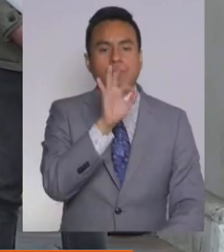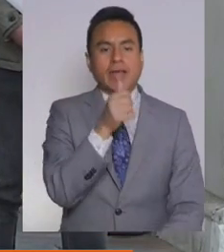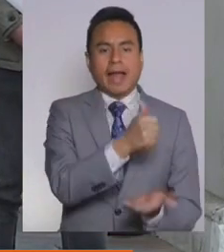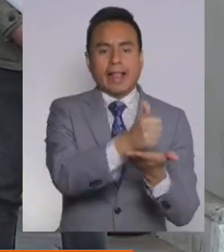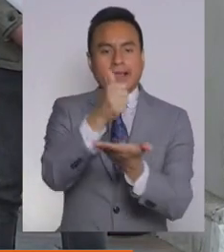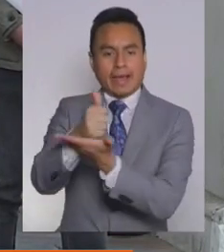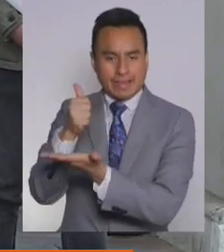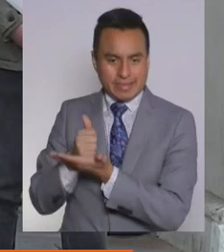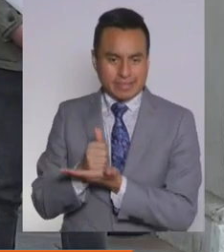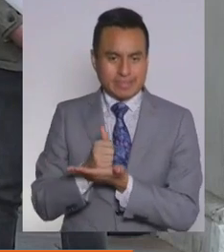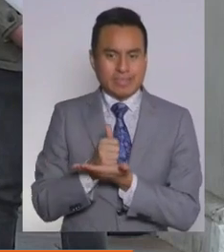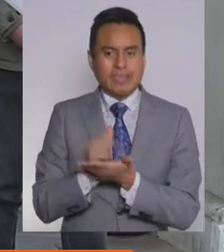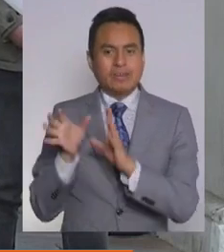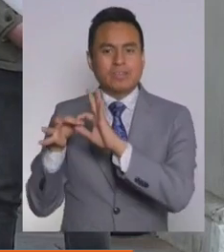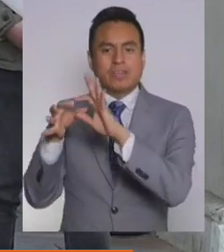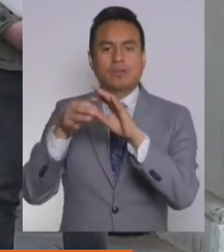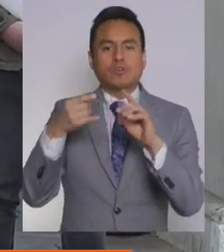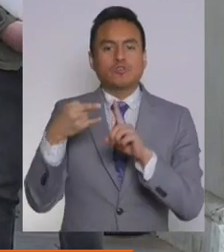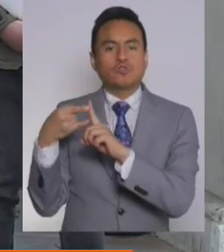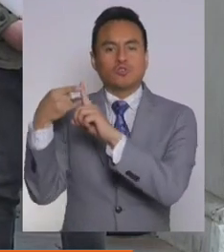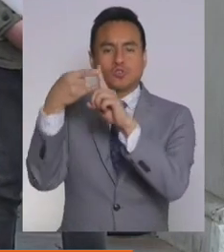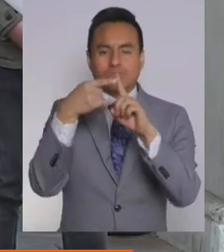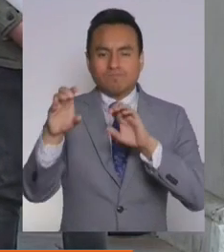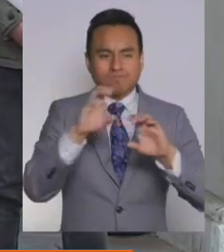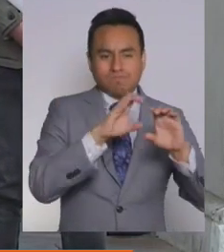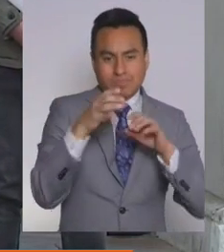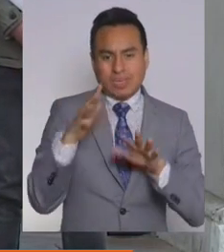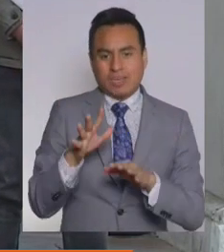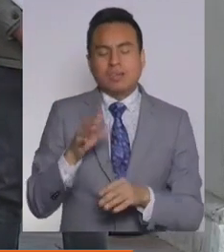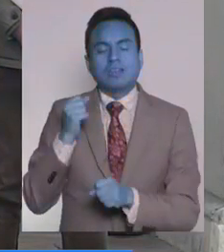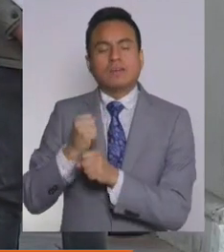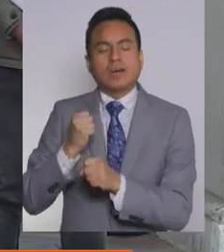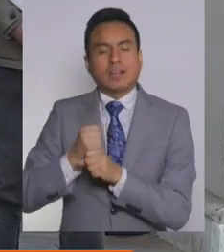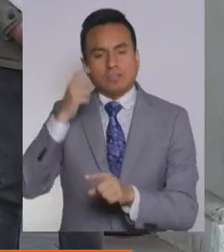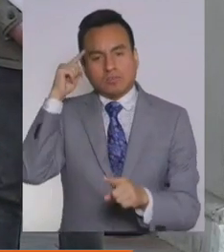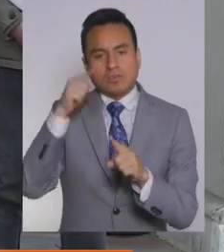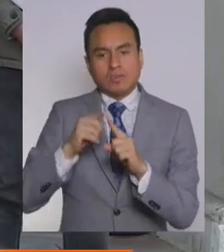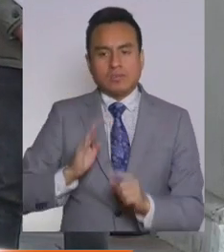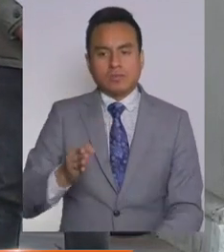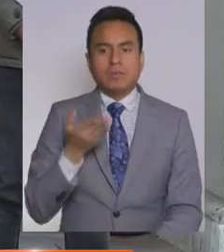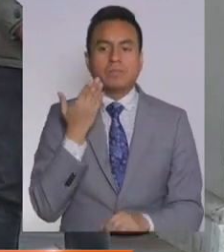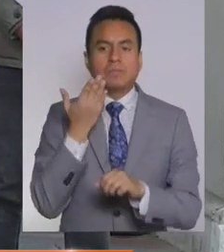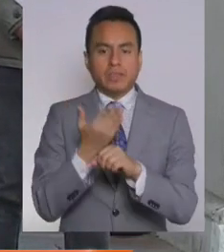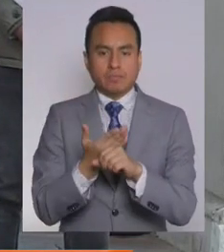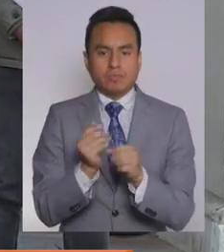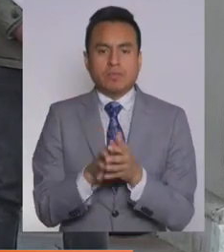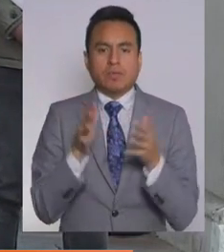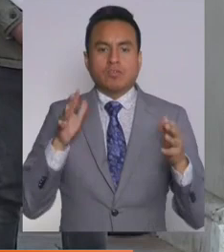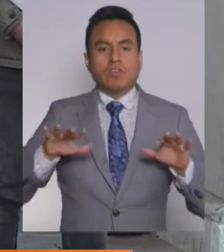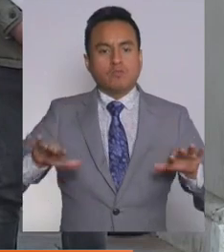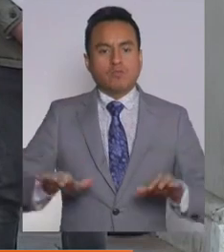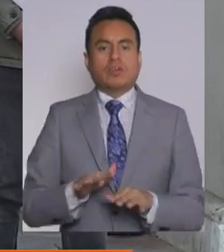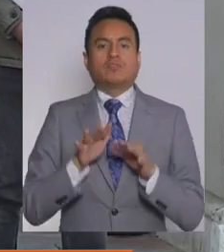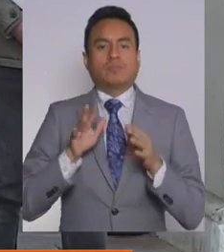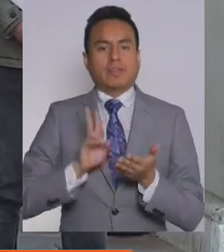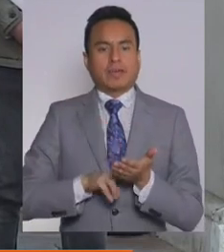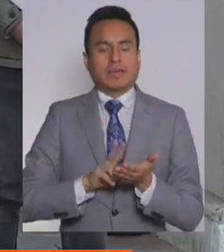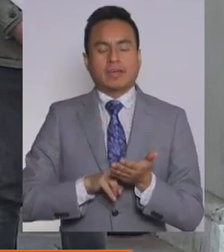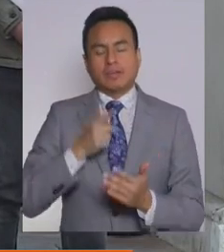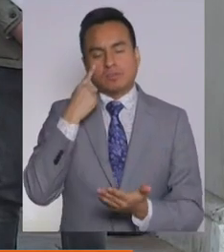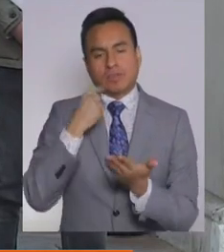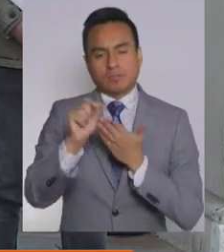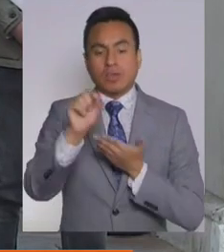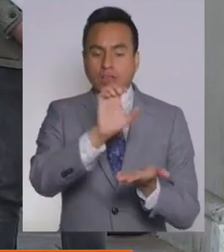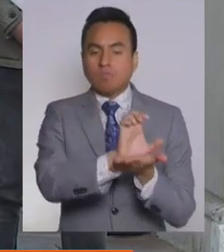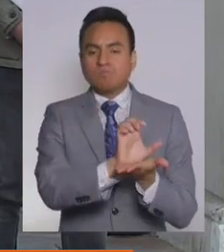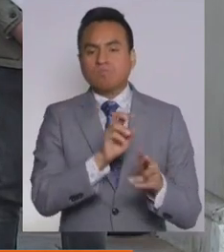alcaldes conectados por Zoom, vamos a poder seguir trabajando en ello y pedimos el tremendo esfuerzo, que sí reconocemos que el Estado